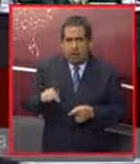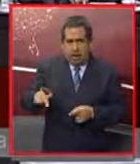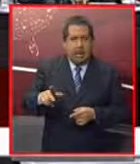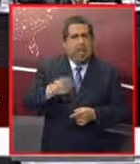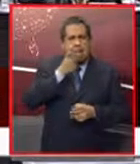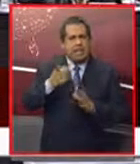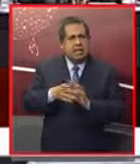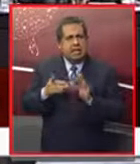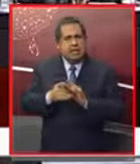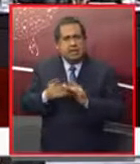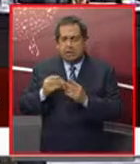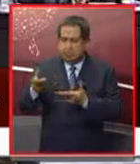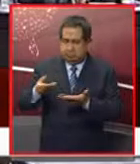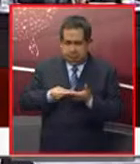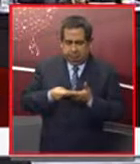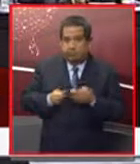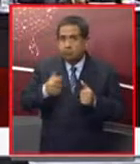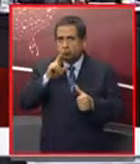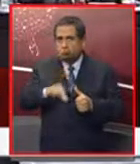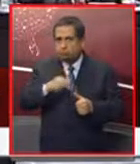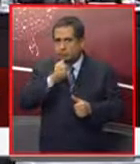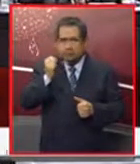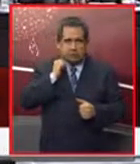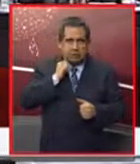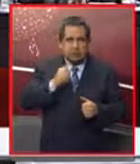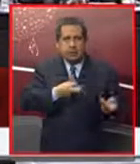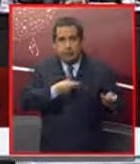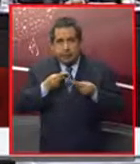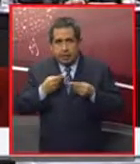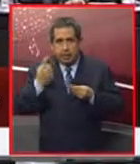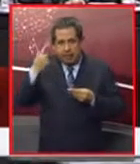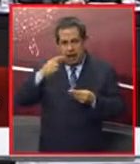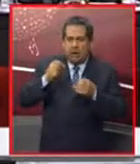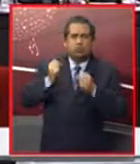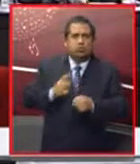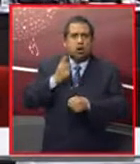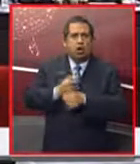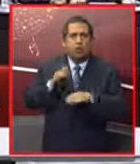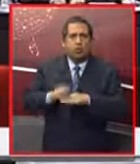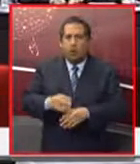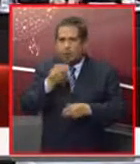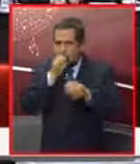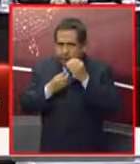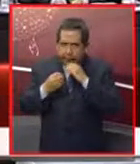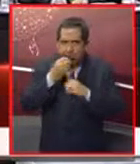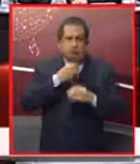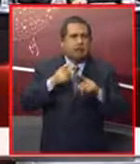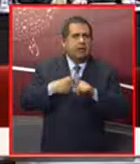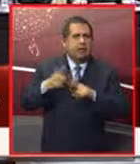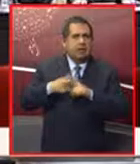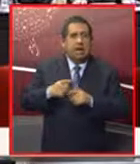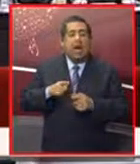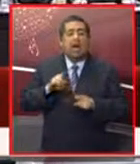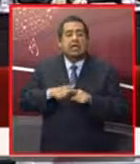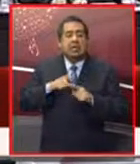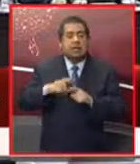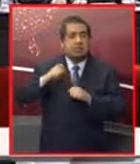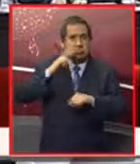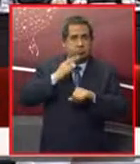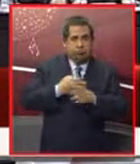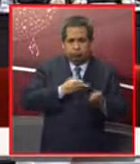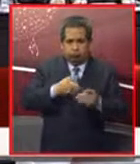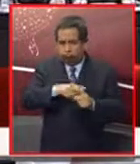de una minuta del Senado, por el cual se establece que las acciones para la soberanía y la seguridad alimentaria deberán abarcar a todos los productores y